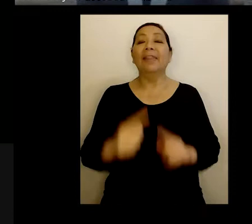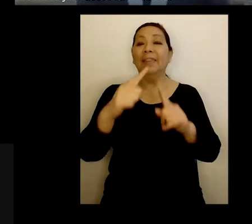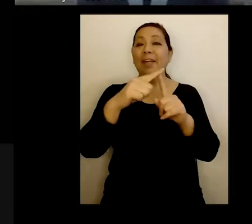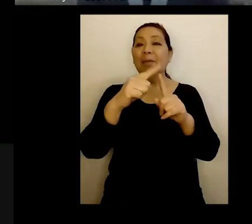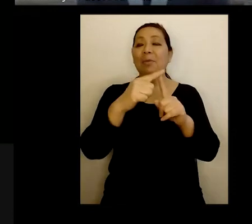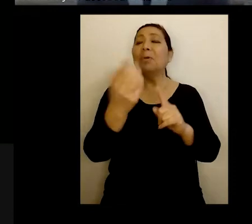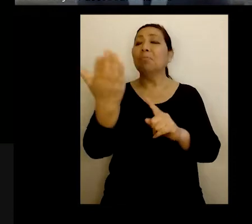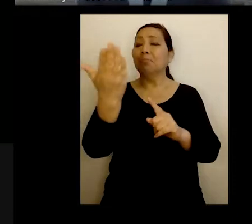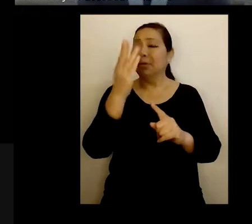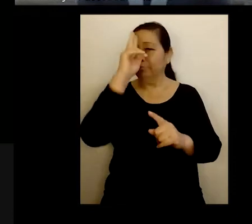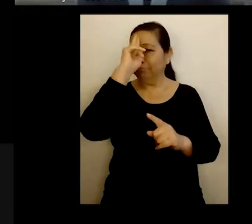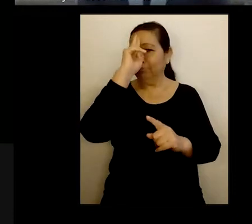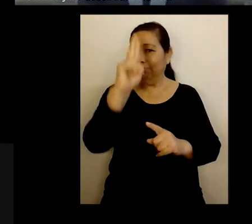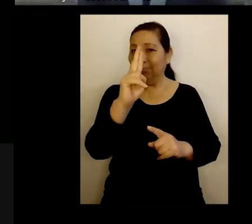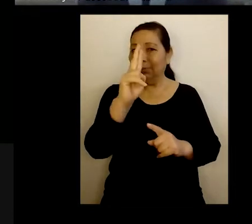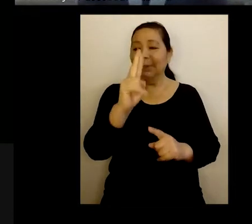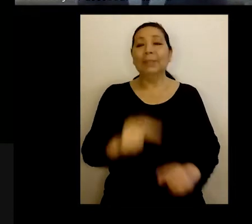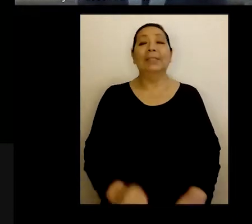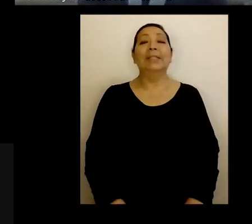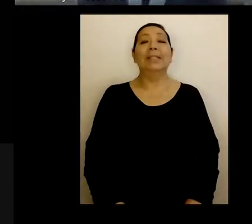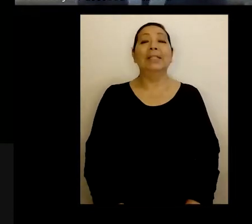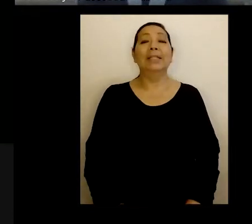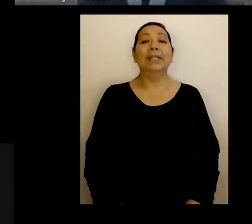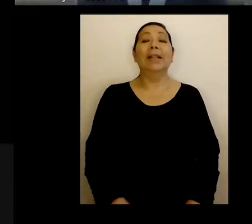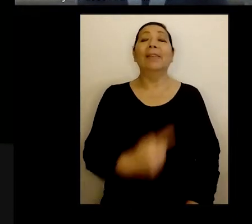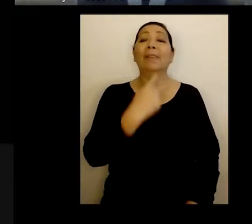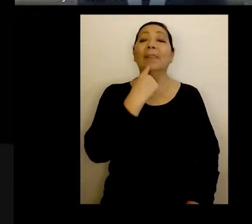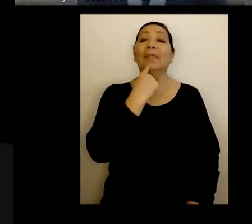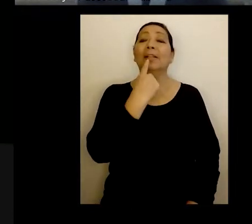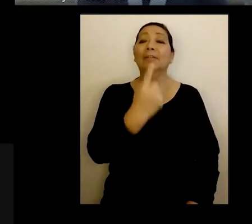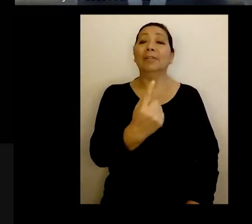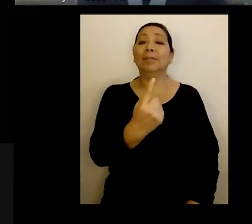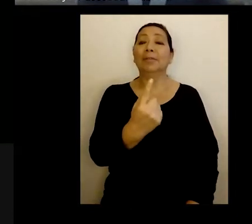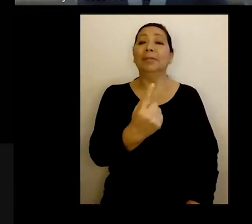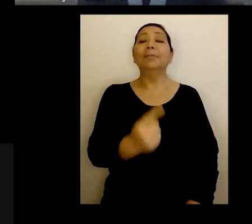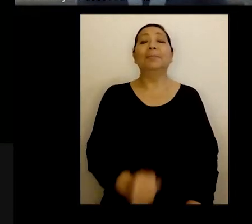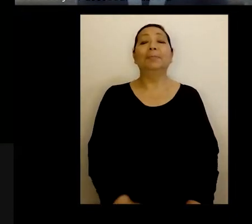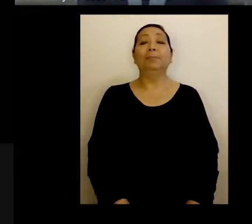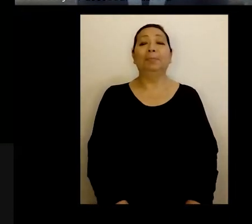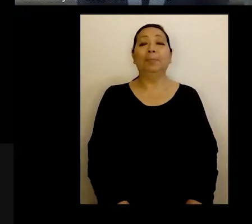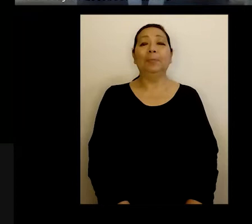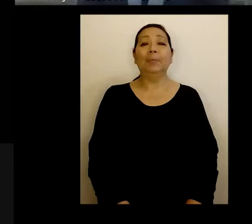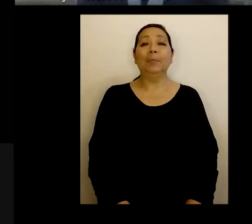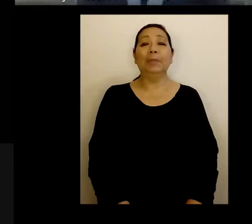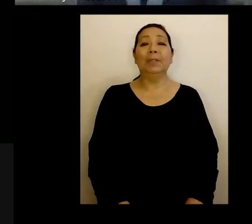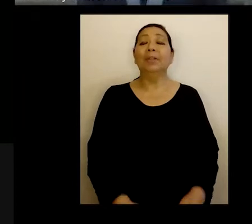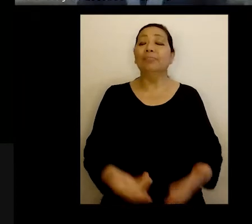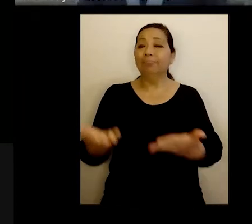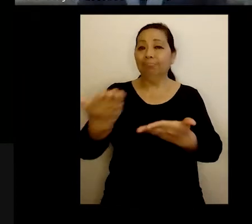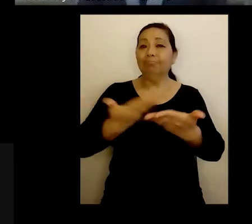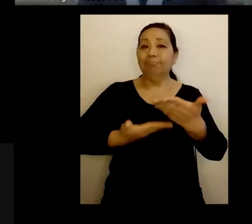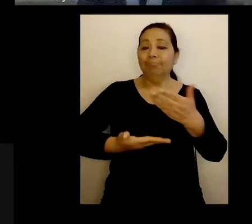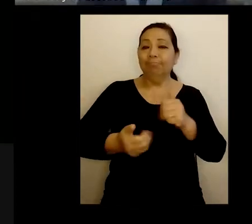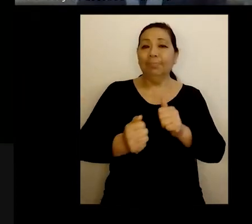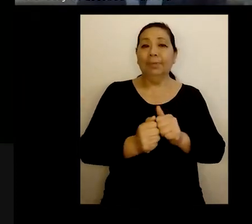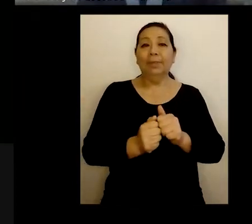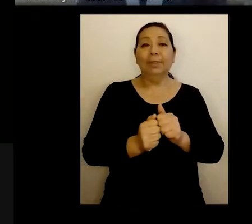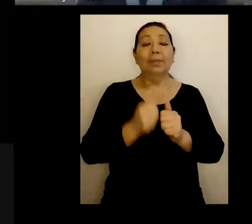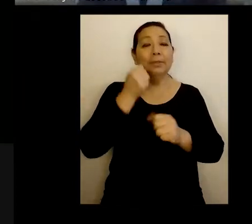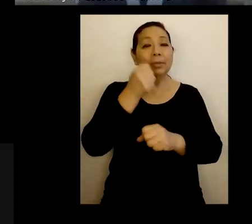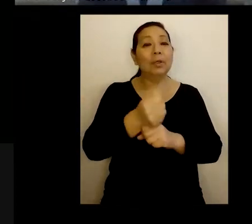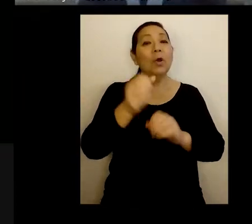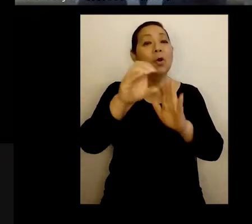tribunal. Solicito respetuosamente se sirva declarar fundada el recurso de